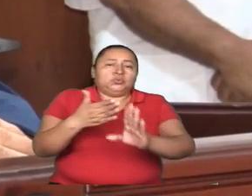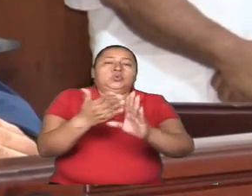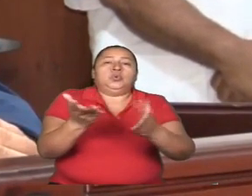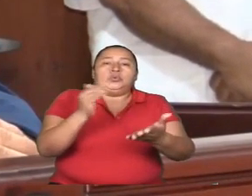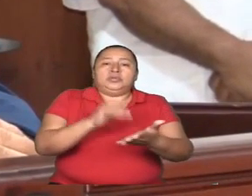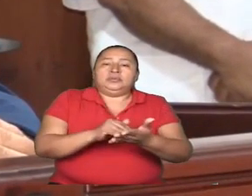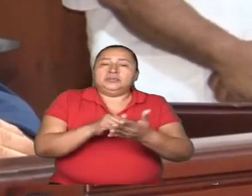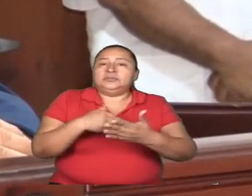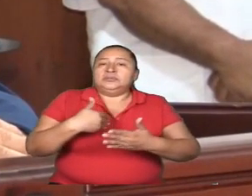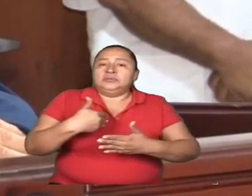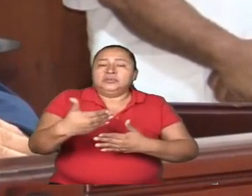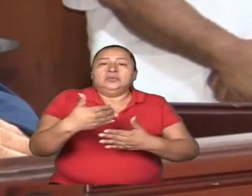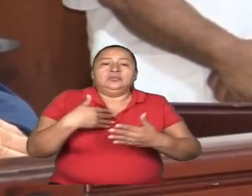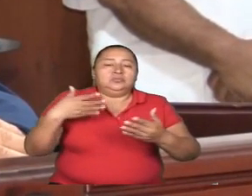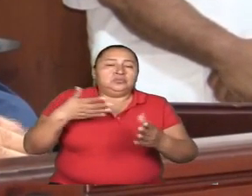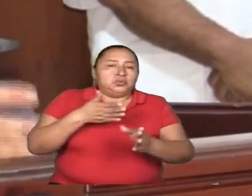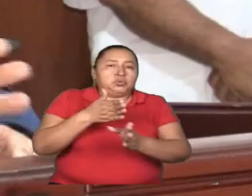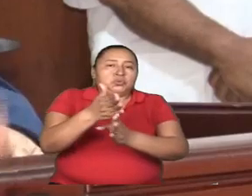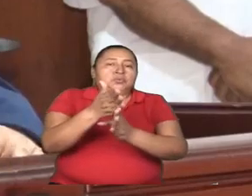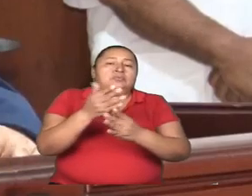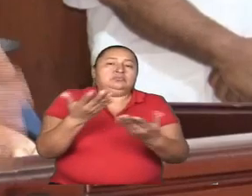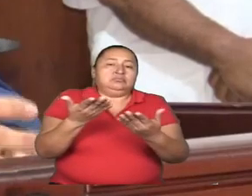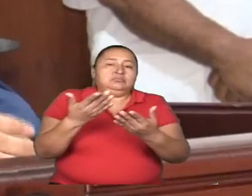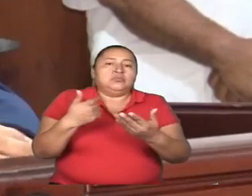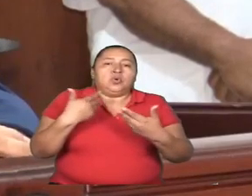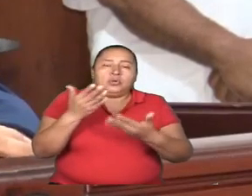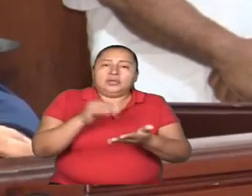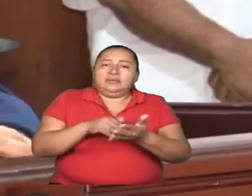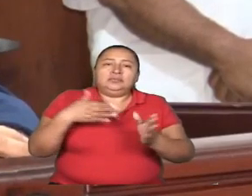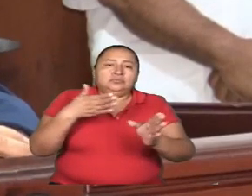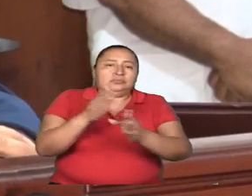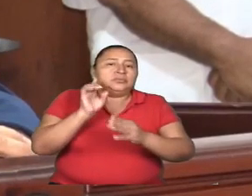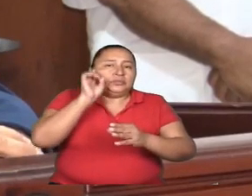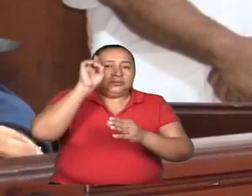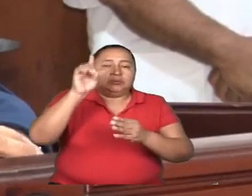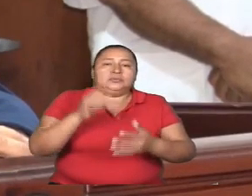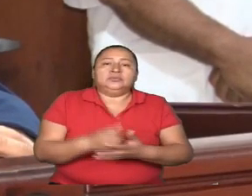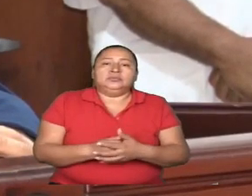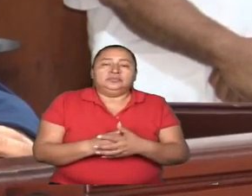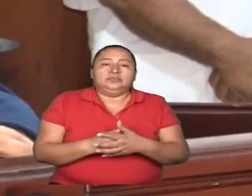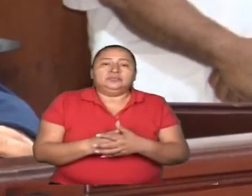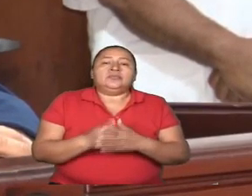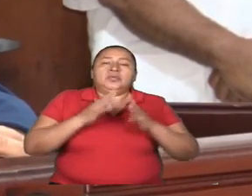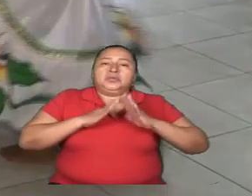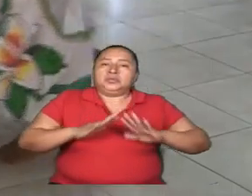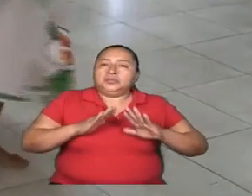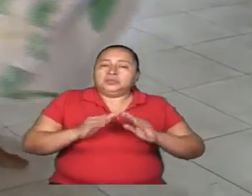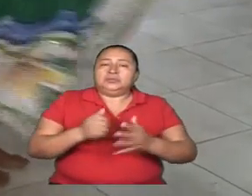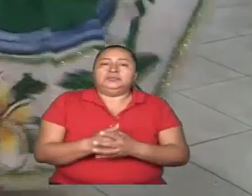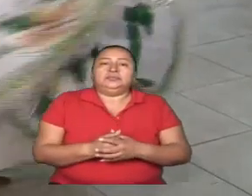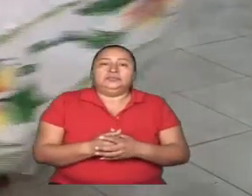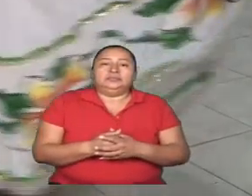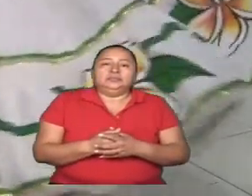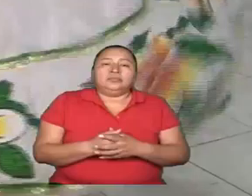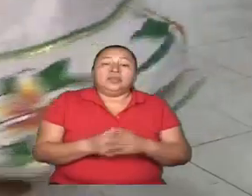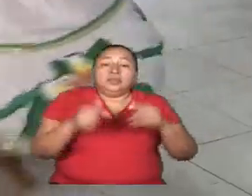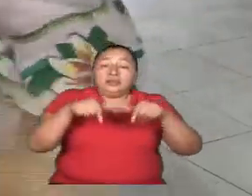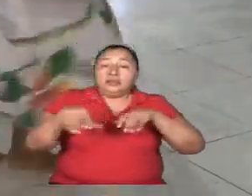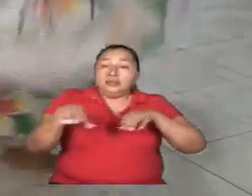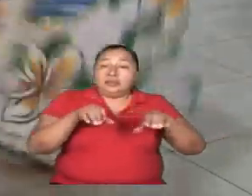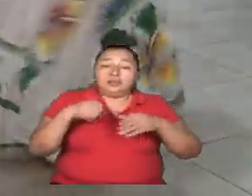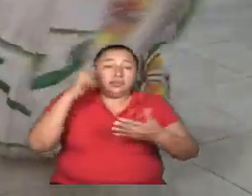nuevamente en un sendero de una senda de progreso, de tranquilidad. En este acto